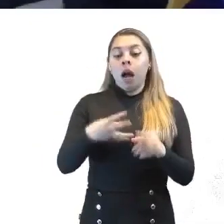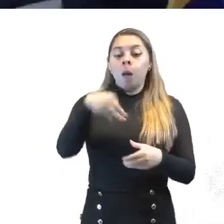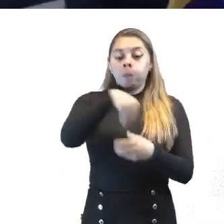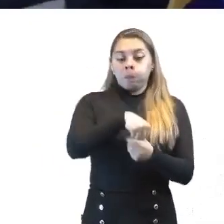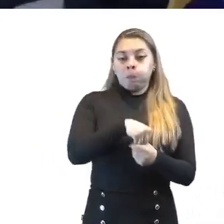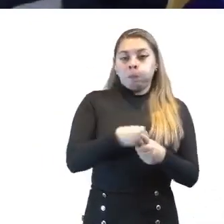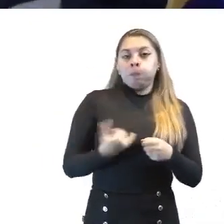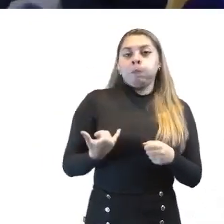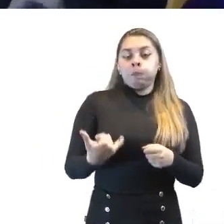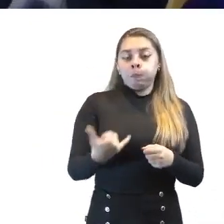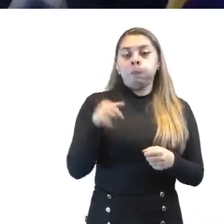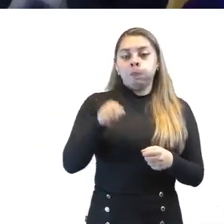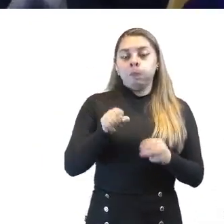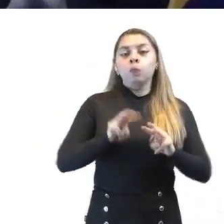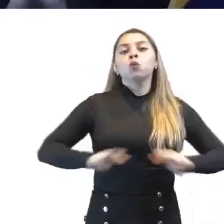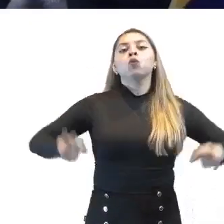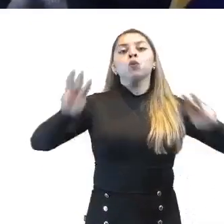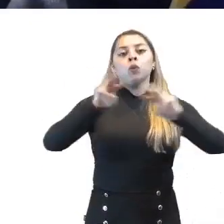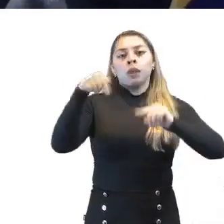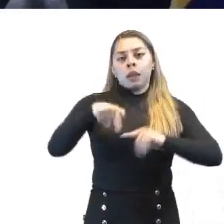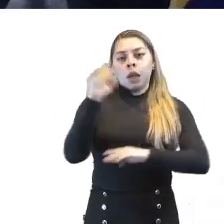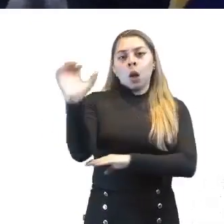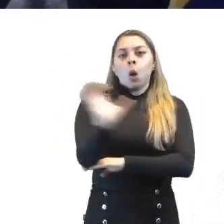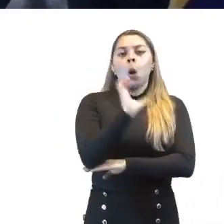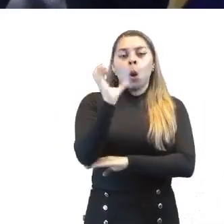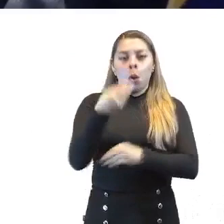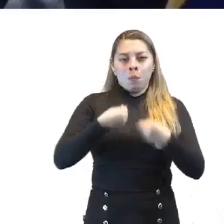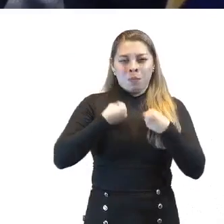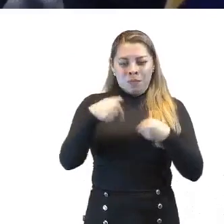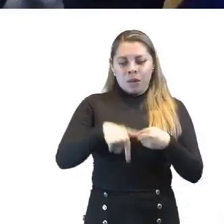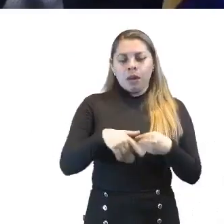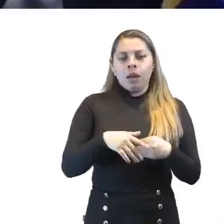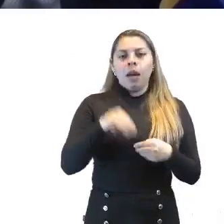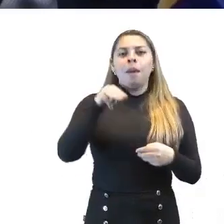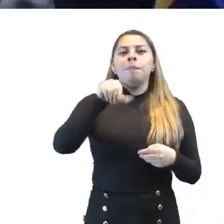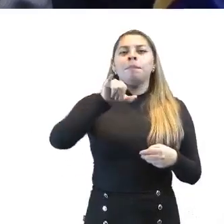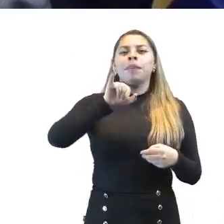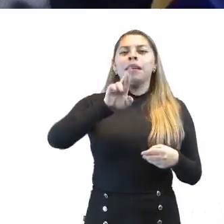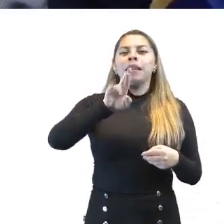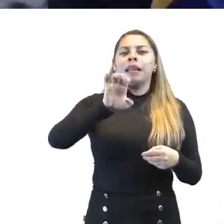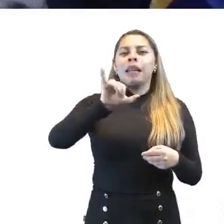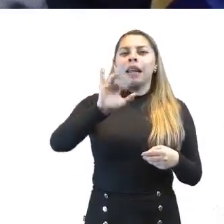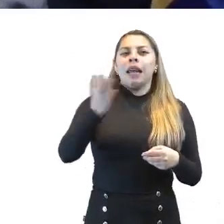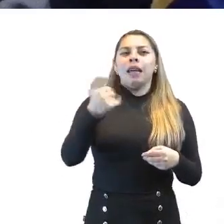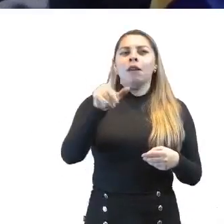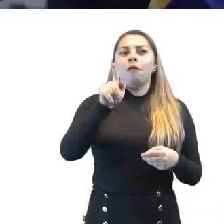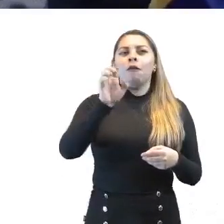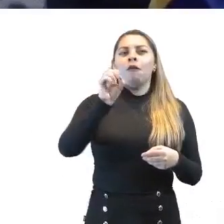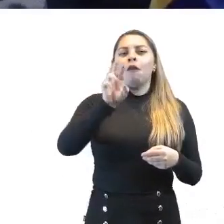residente de Naciones Unidas en Colombia, Mireille Villers-Forner,